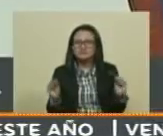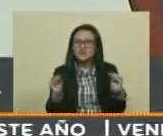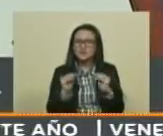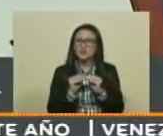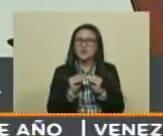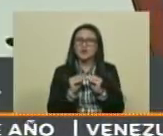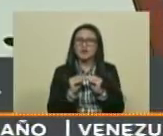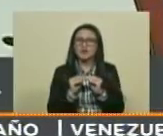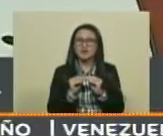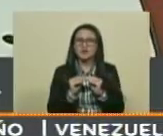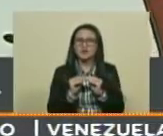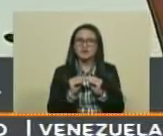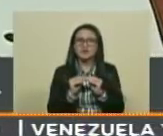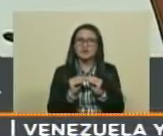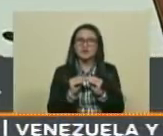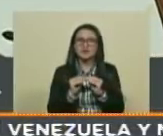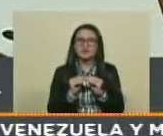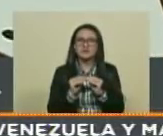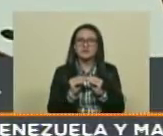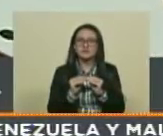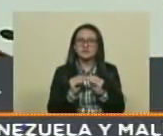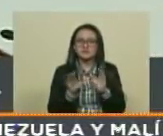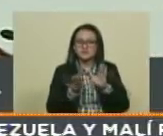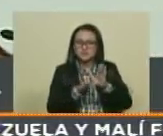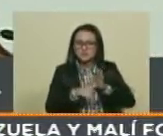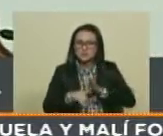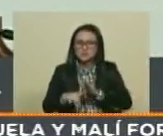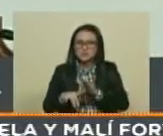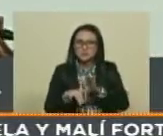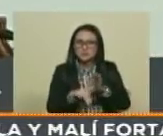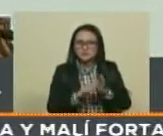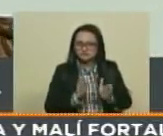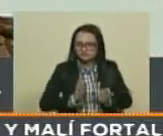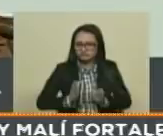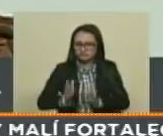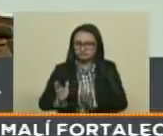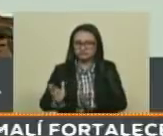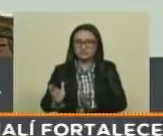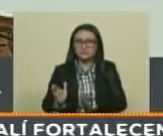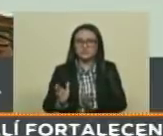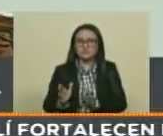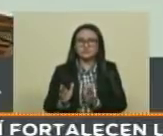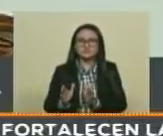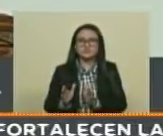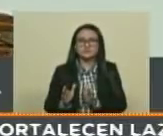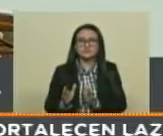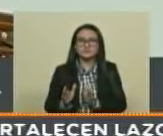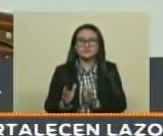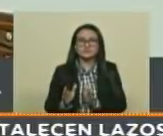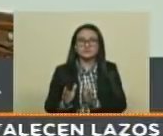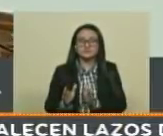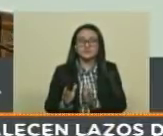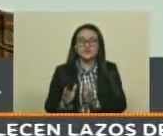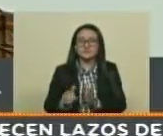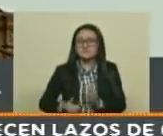copia la delincuencia organizada y supera en su alcance a los carteles de la